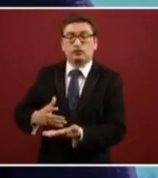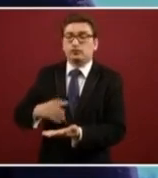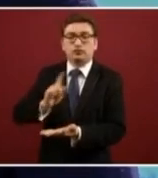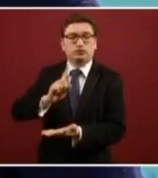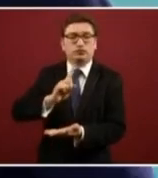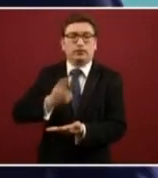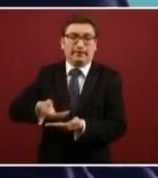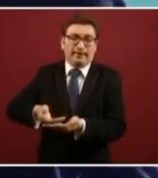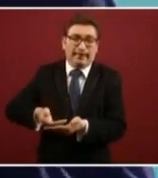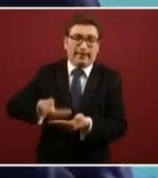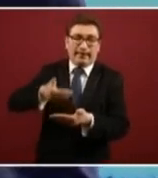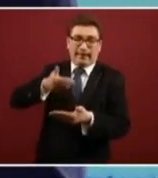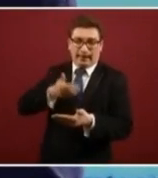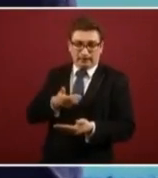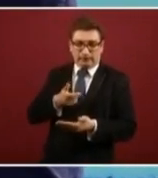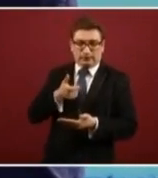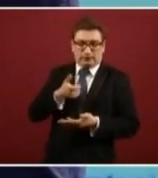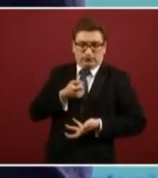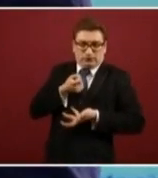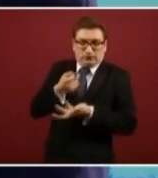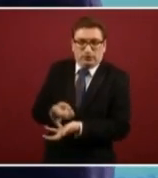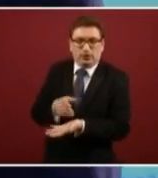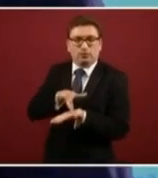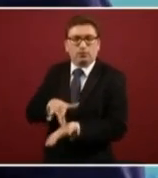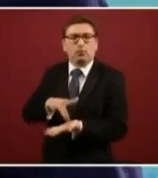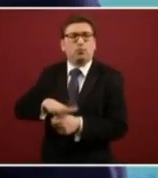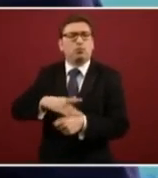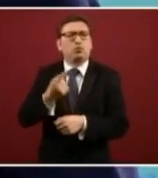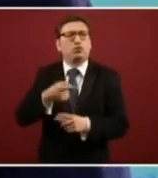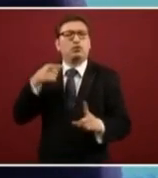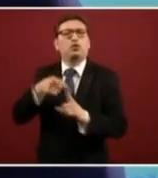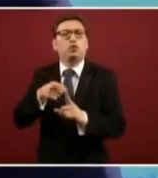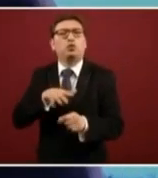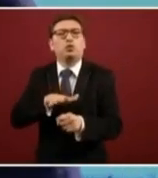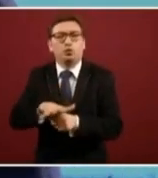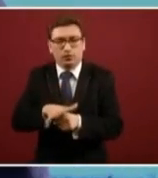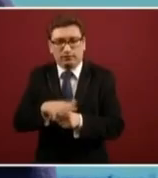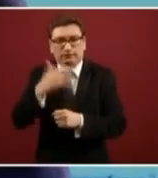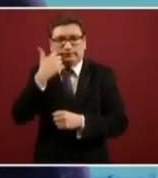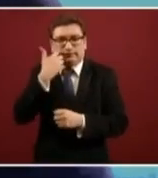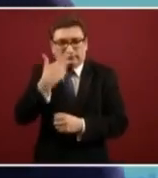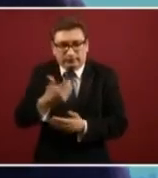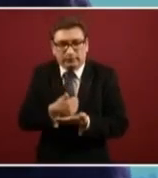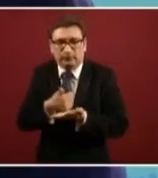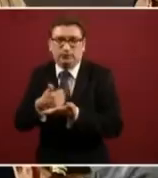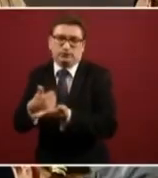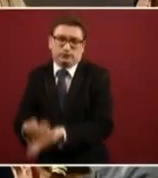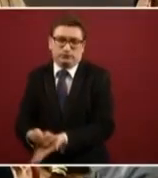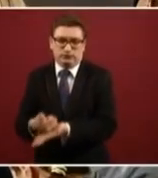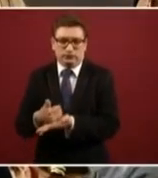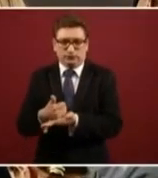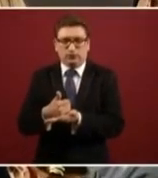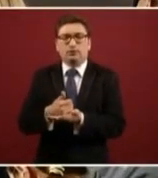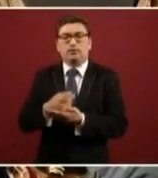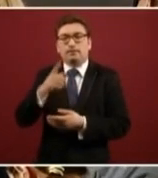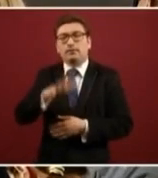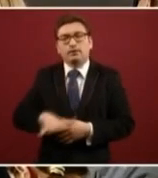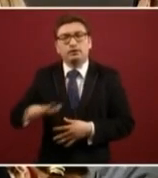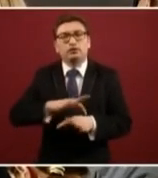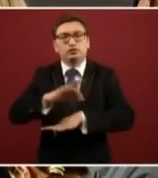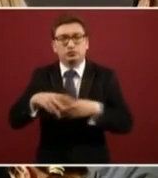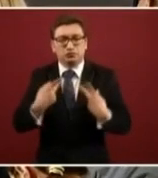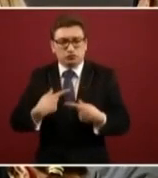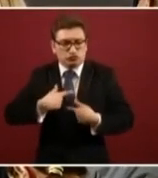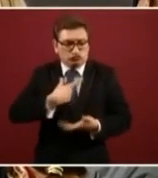suficiente anticipación, porque el objetivo de este apoyo es coadyuvar con los pequeños y medianos productores para la adquisición de